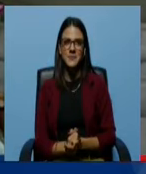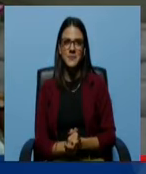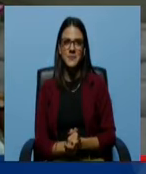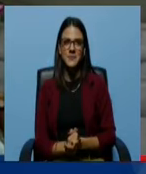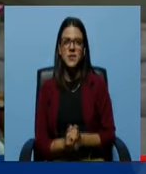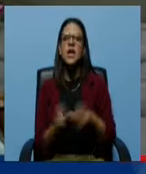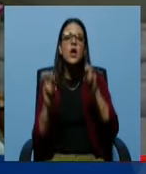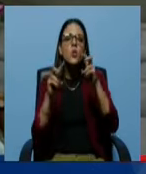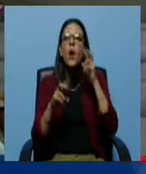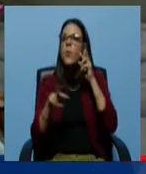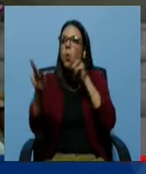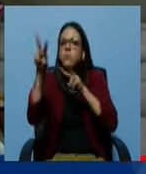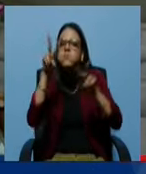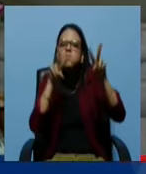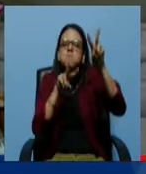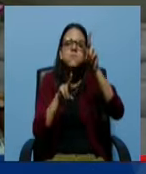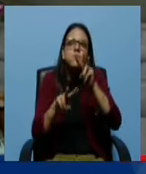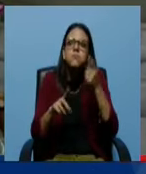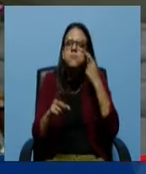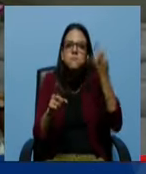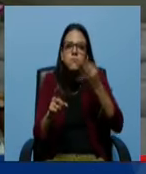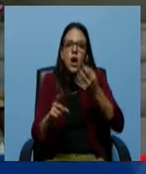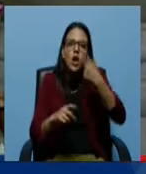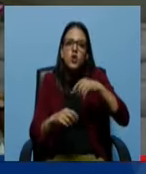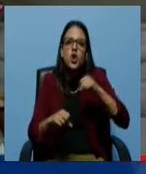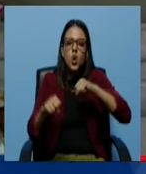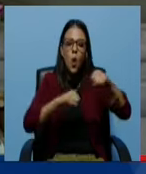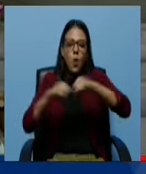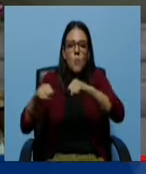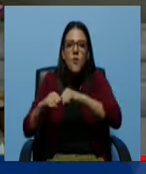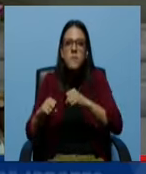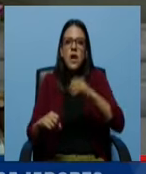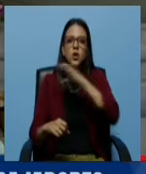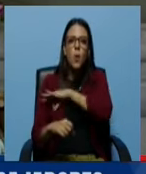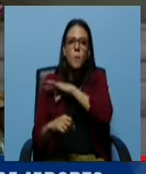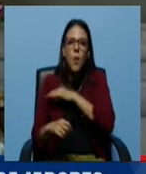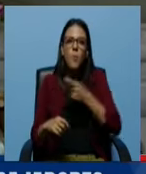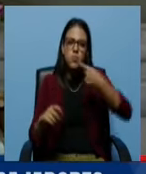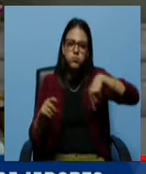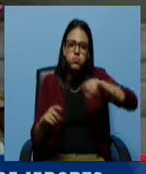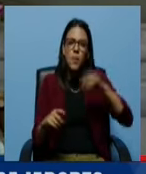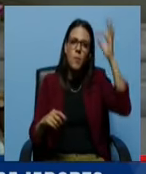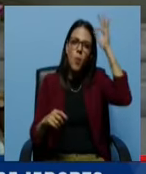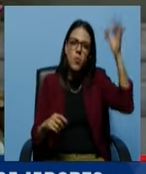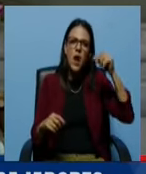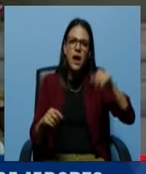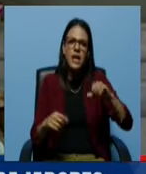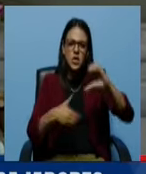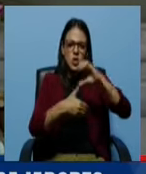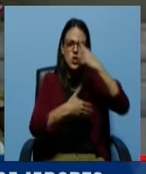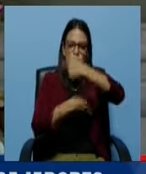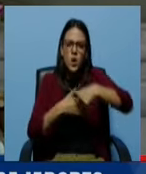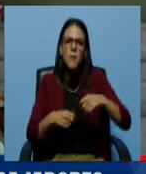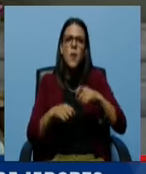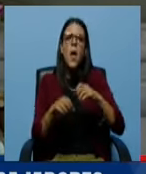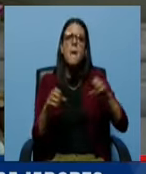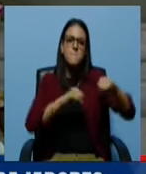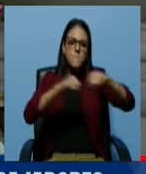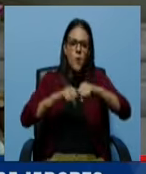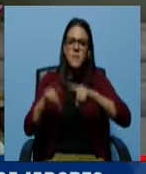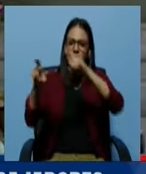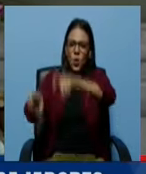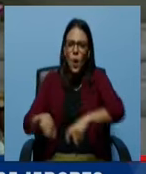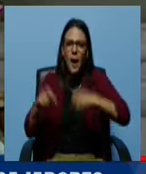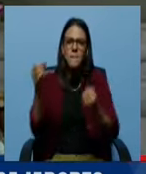nuevos horizontes para el movimiento popular de Sudamérica, movimiento campesino productivo,